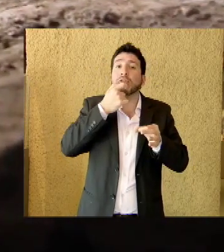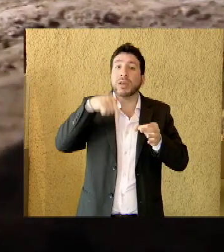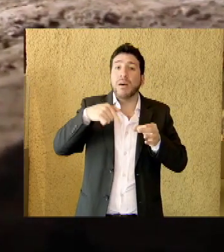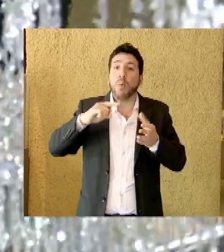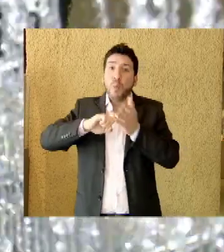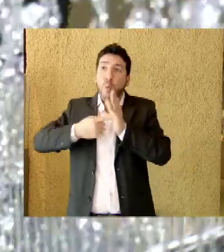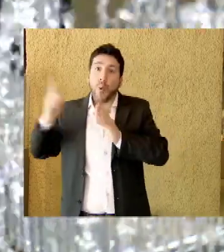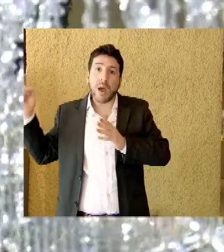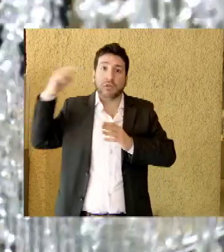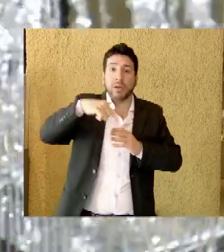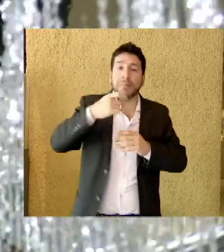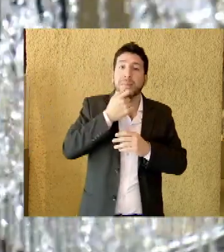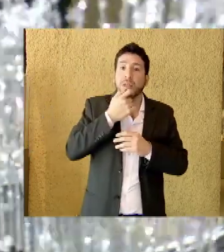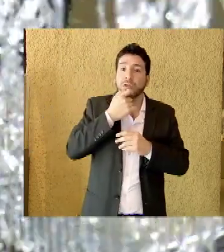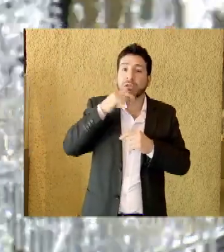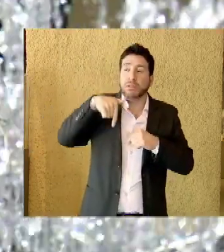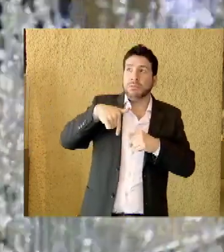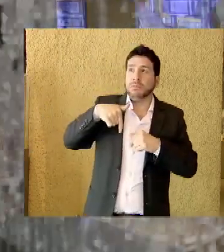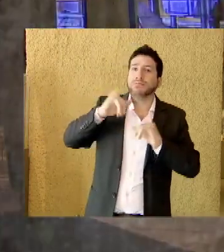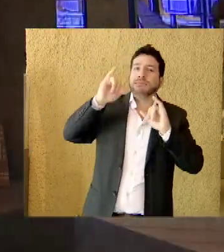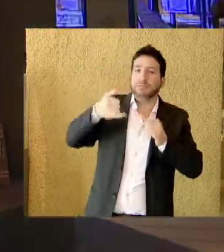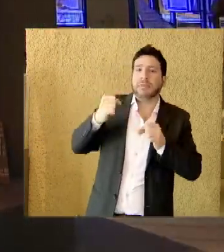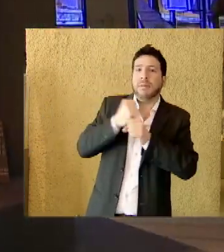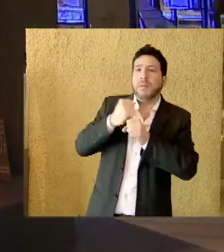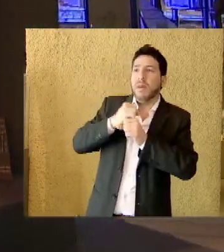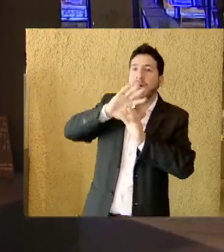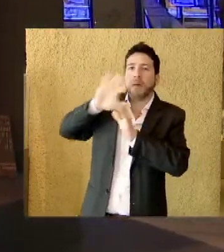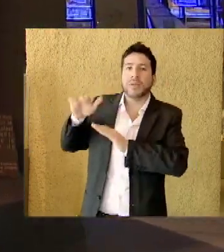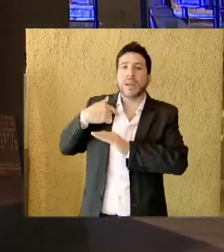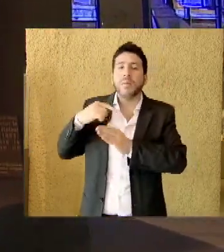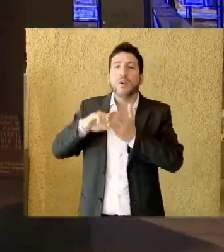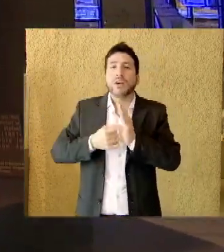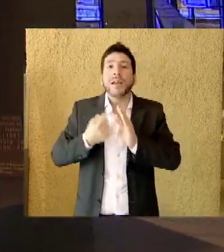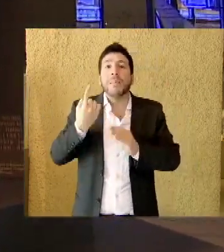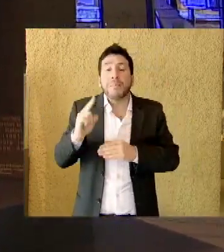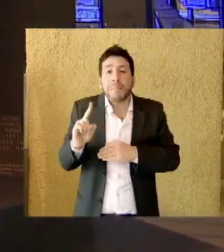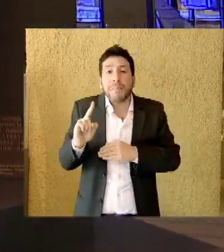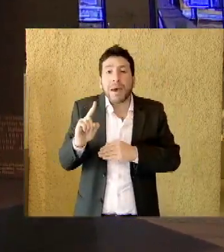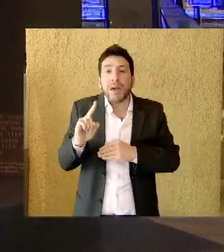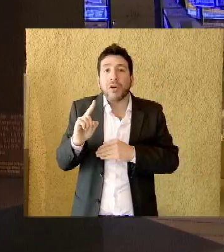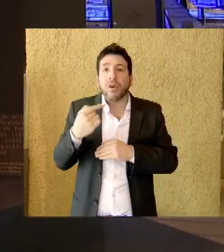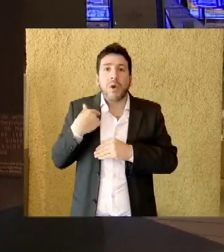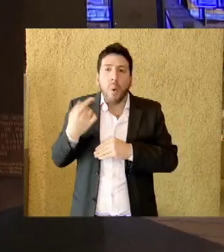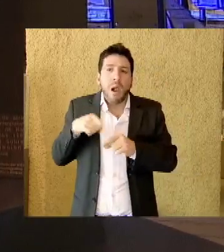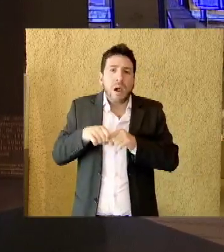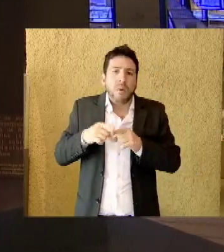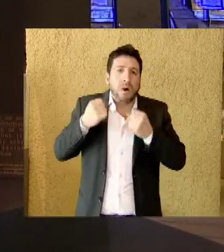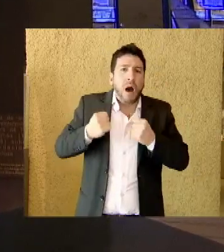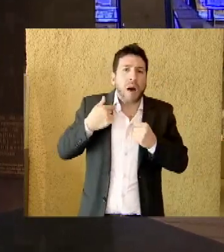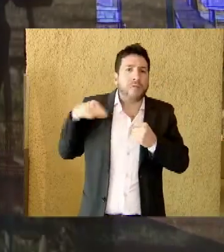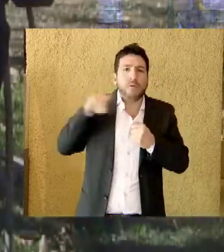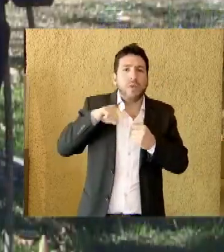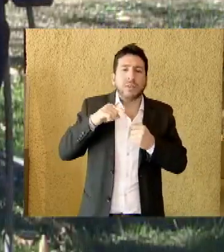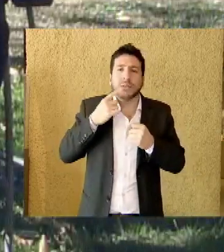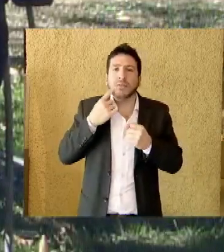Buenos Aires y Mendoza abrace la causa de la revolución, pero en realidad por una cuestión de fuerza. Uh-huh. Bueno, ¿y qué empieza allí